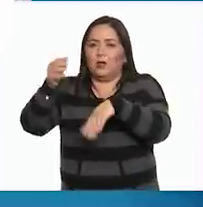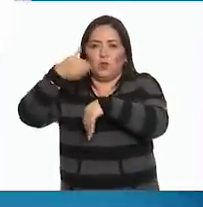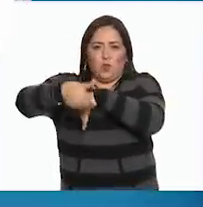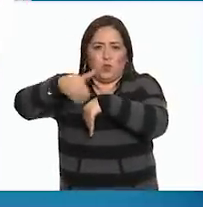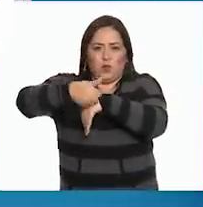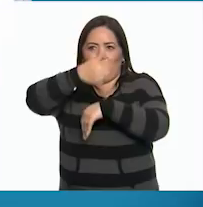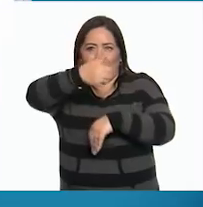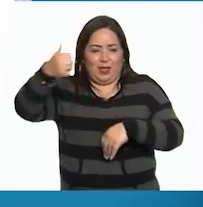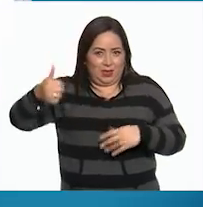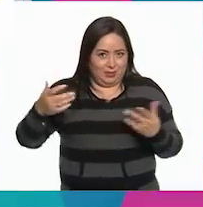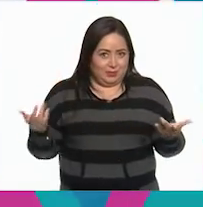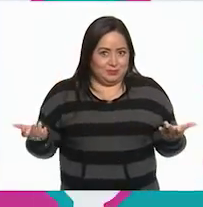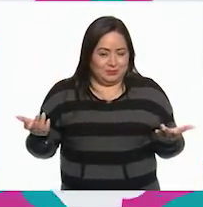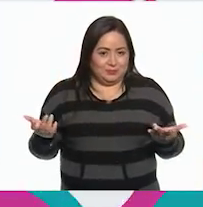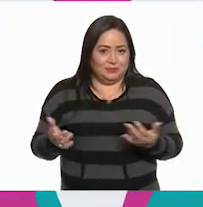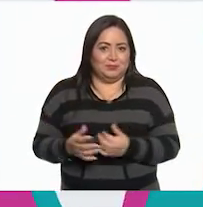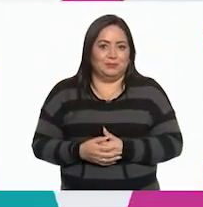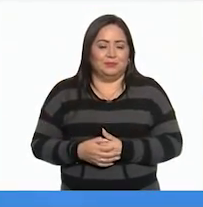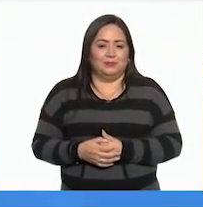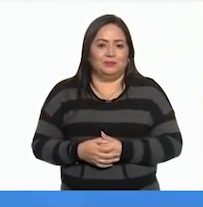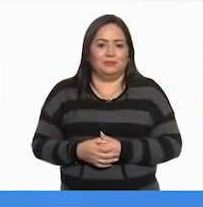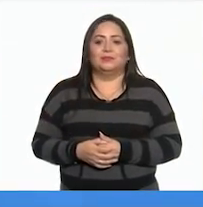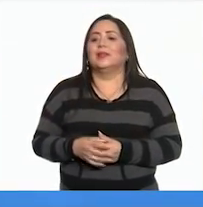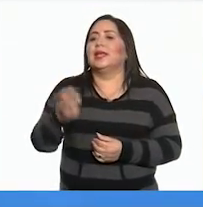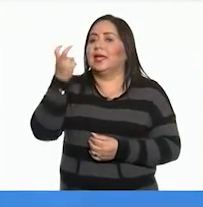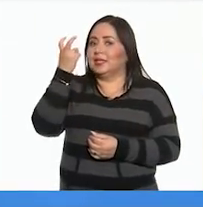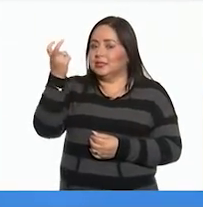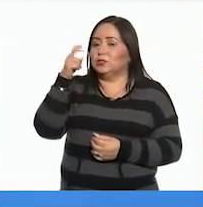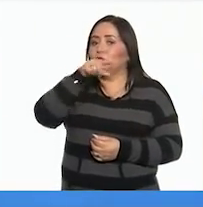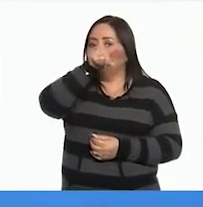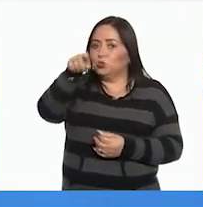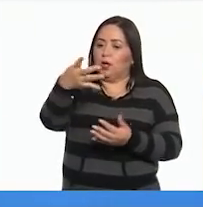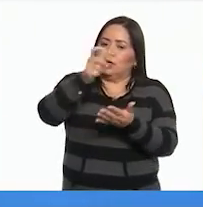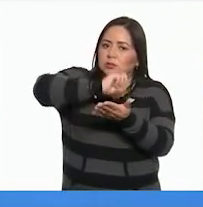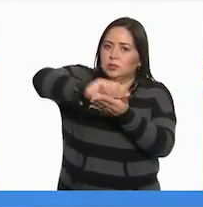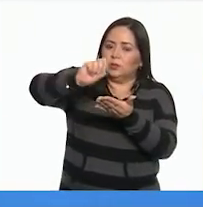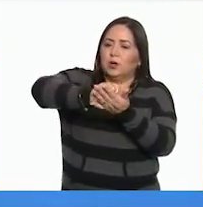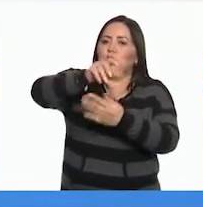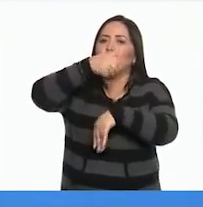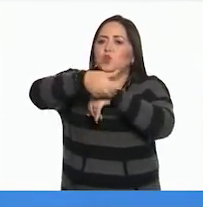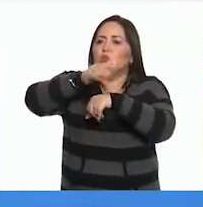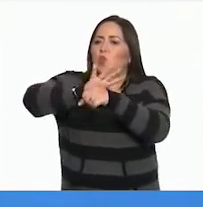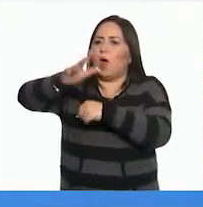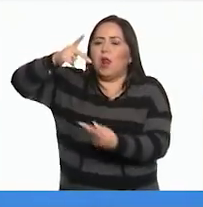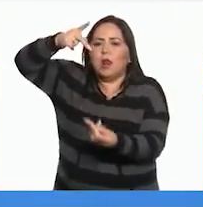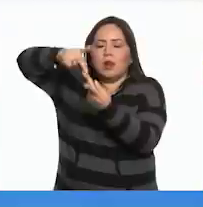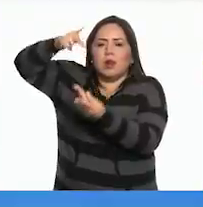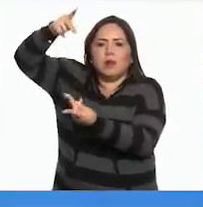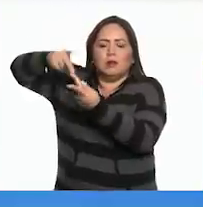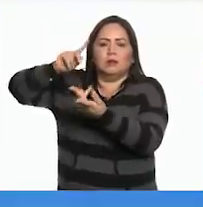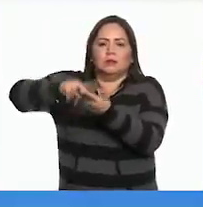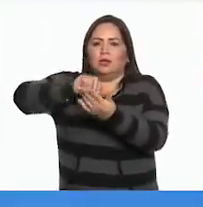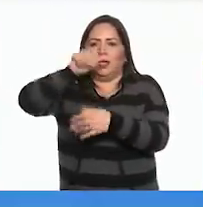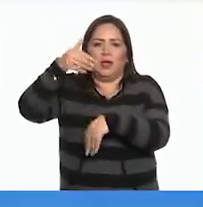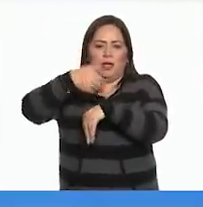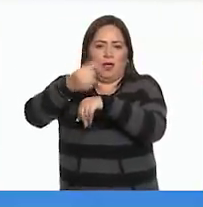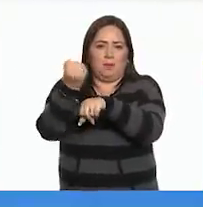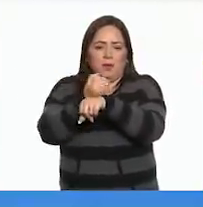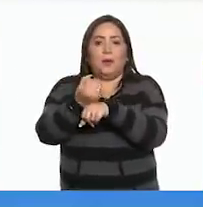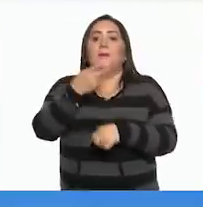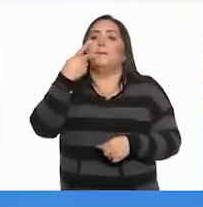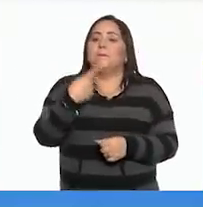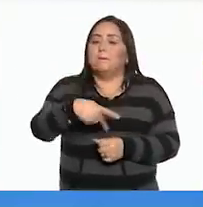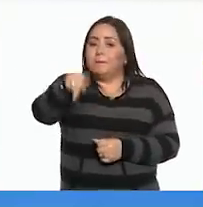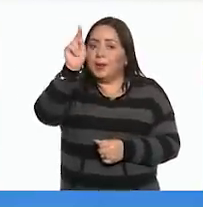numérica de cada término. Así es, escribamos los números que corresponden a cada uno de los términos, pero ahora